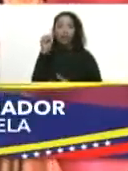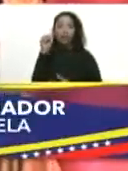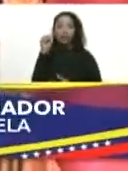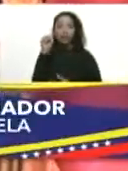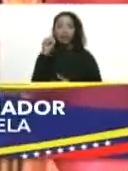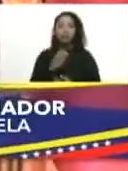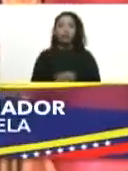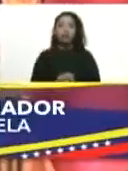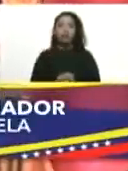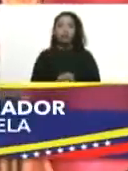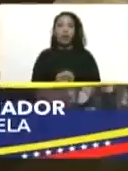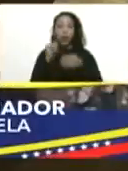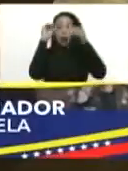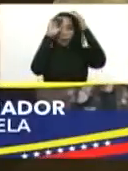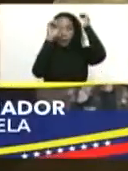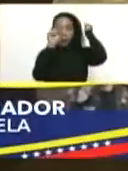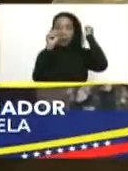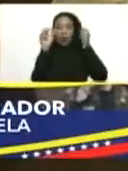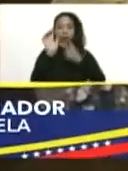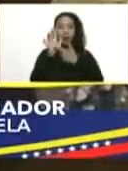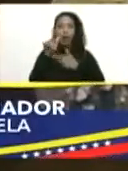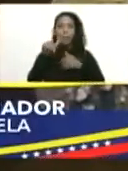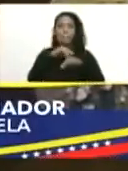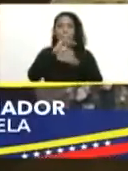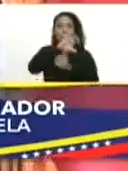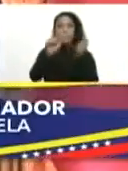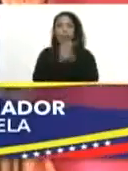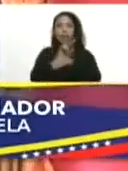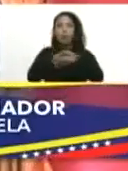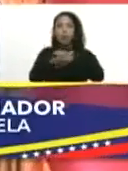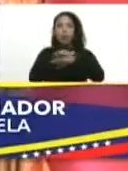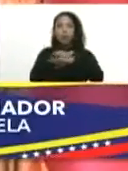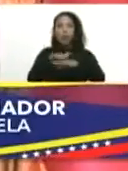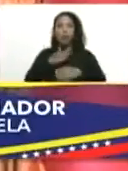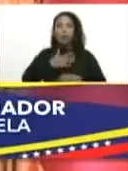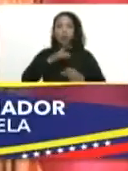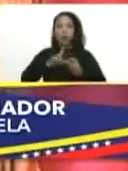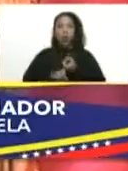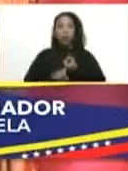viceministros de Relaciones Exteriores, primera combatiente.